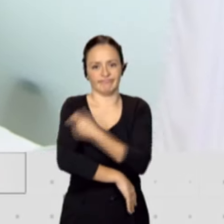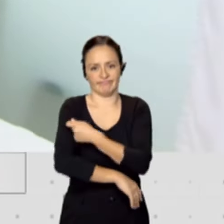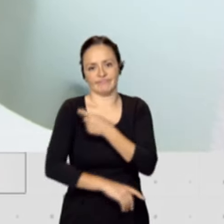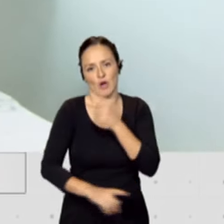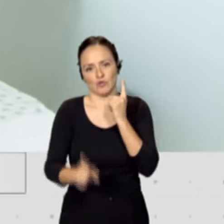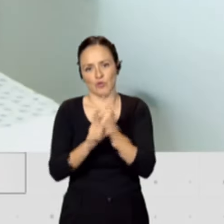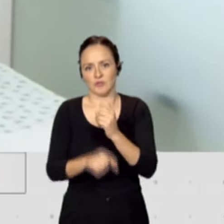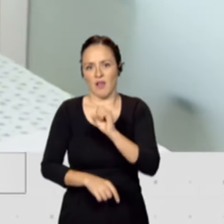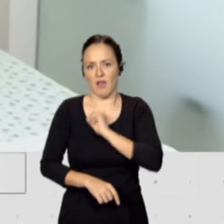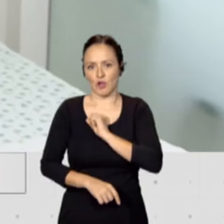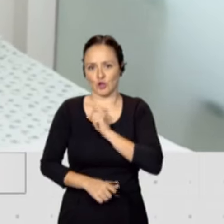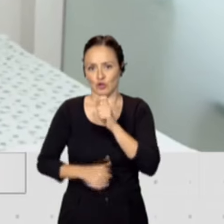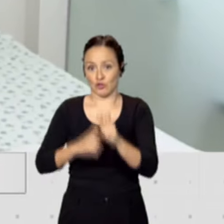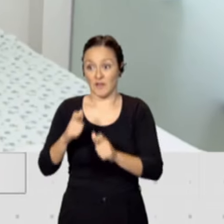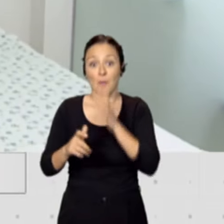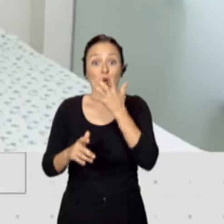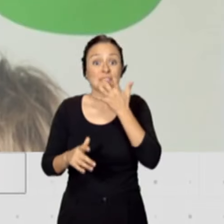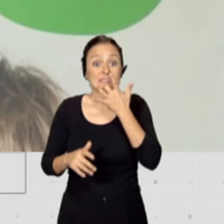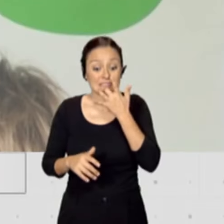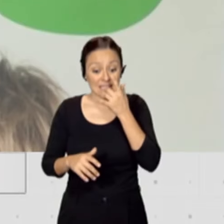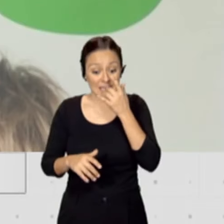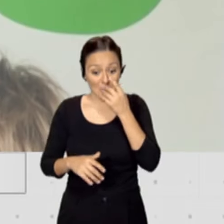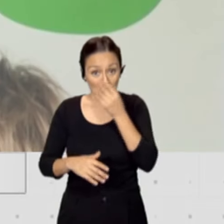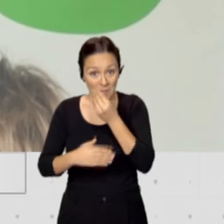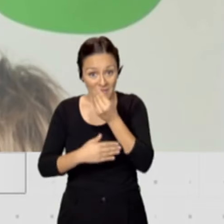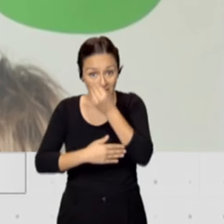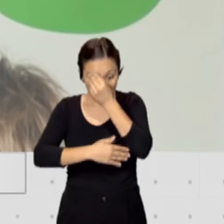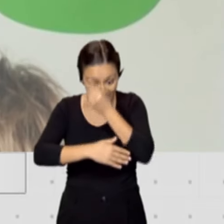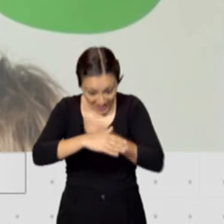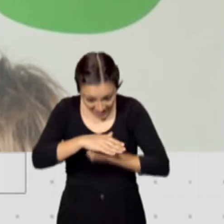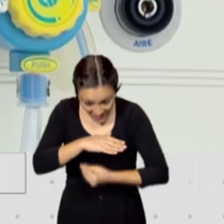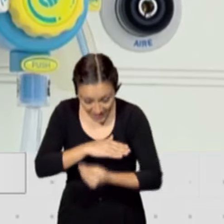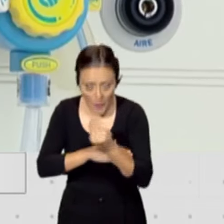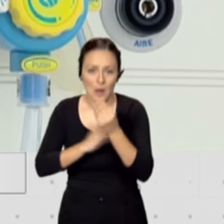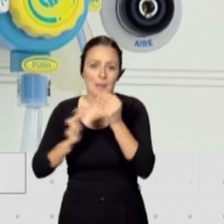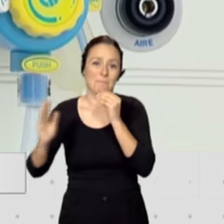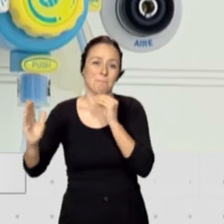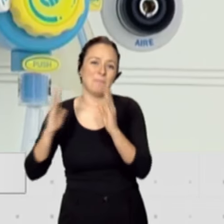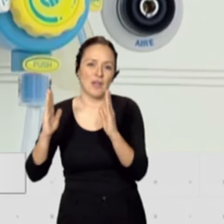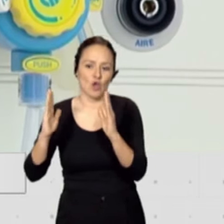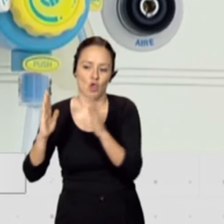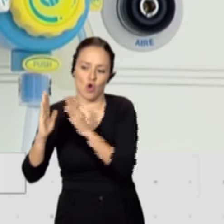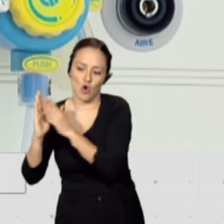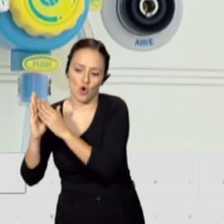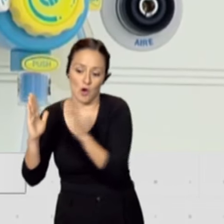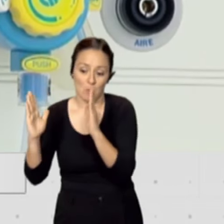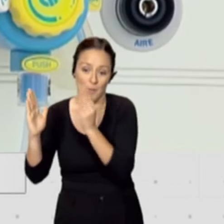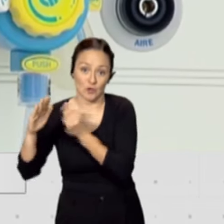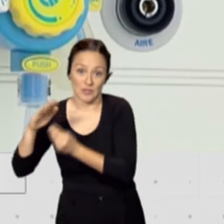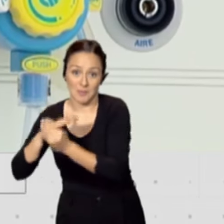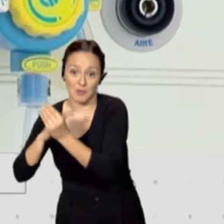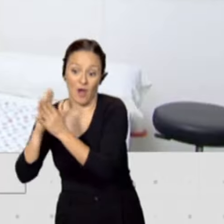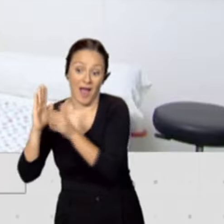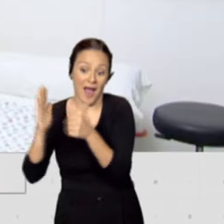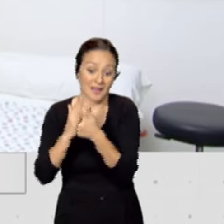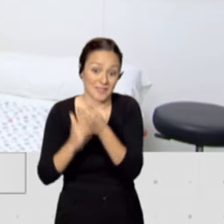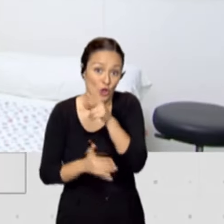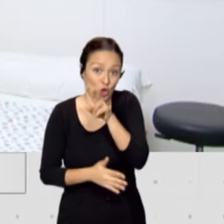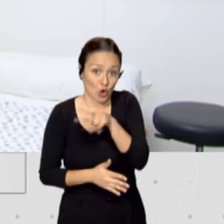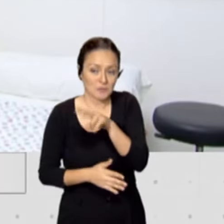para que cuando el niño nazca y tenga ese periodo que Nosotros llamamos de ventana desde que nace hasta que tiene dos meses que es cuando